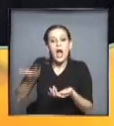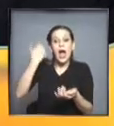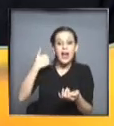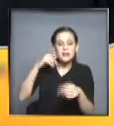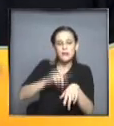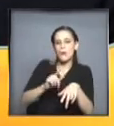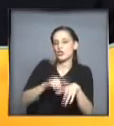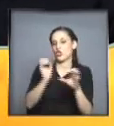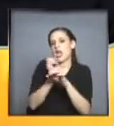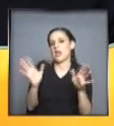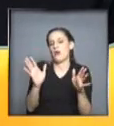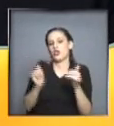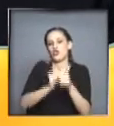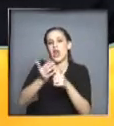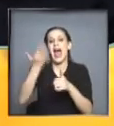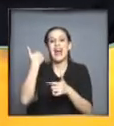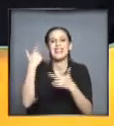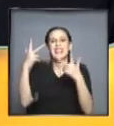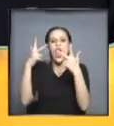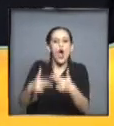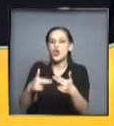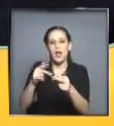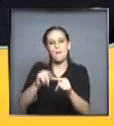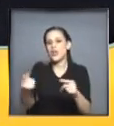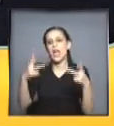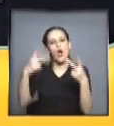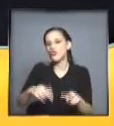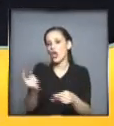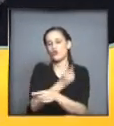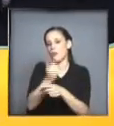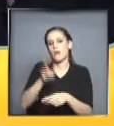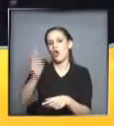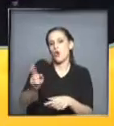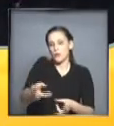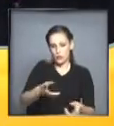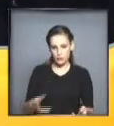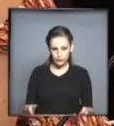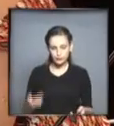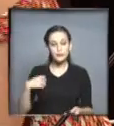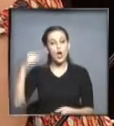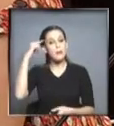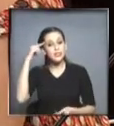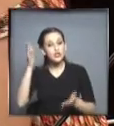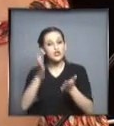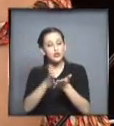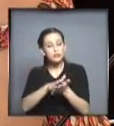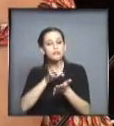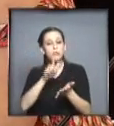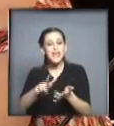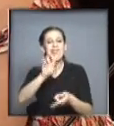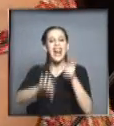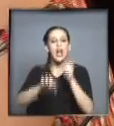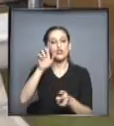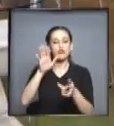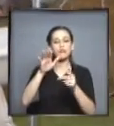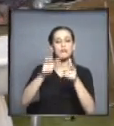fue cuando se censuraba la política, se censuraba la militancia y se trataba de quitar. No, lo que estoy pensando es esto, que me parece que relacionar la juventud con la